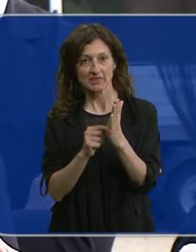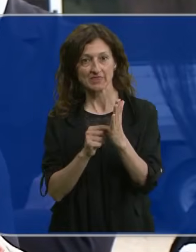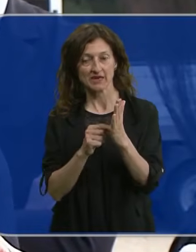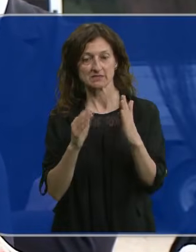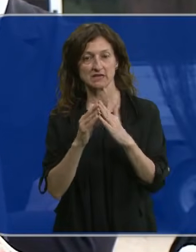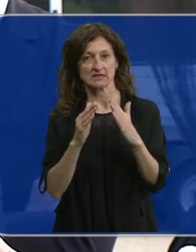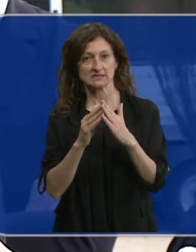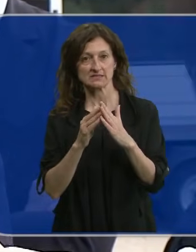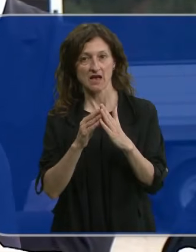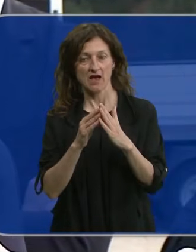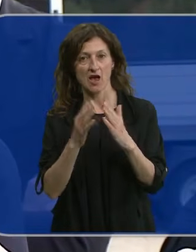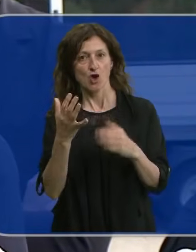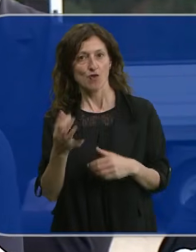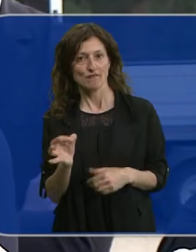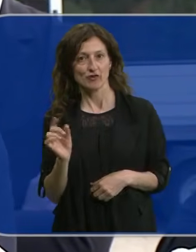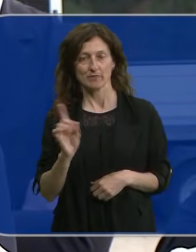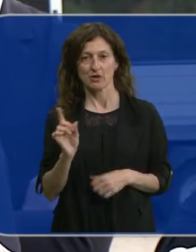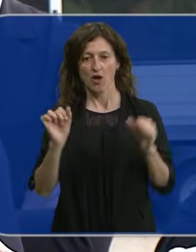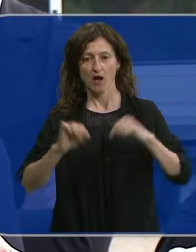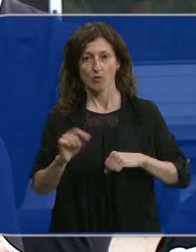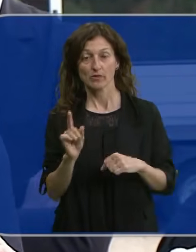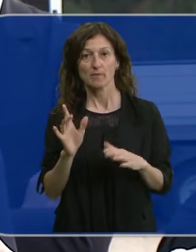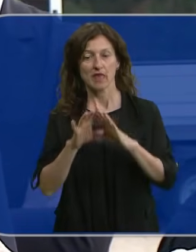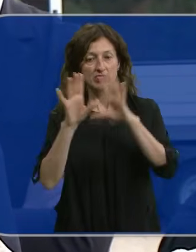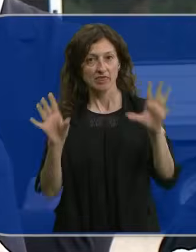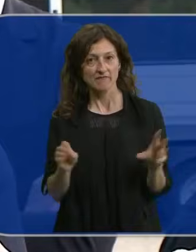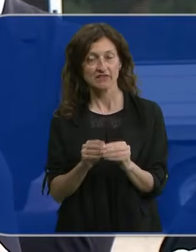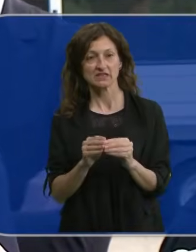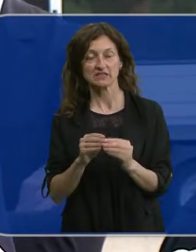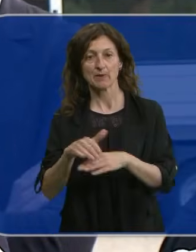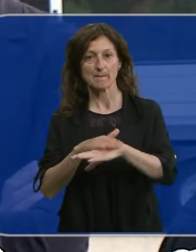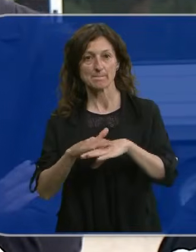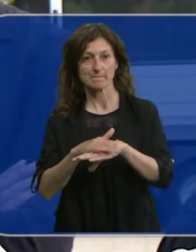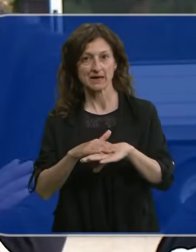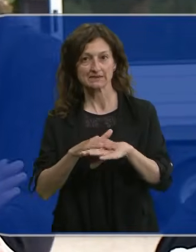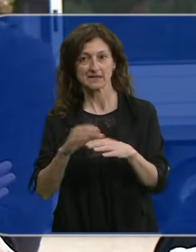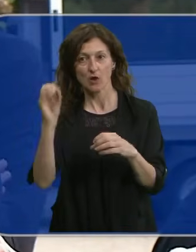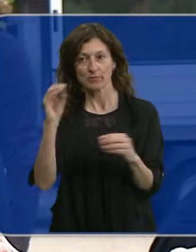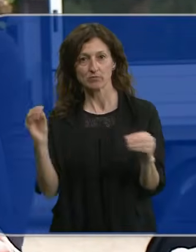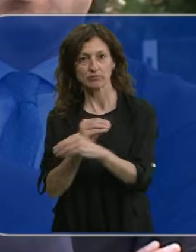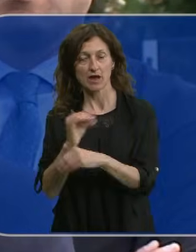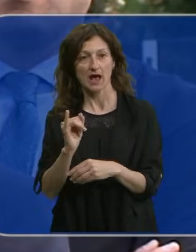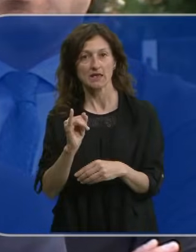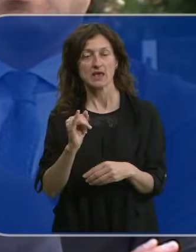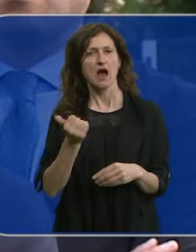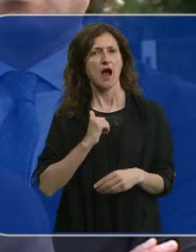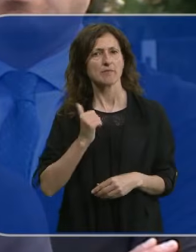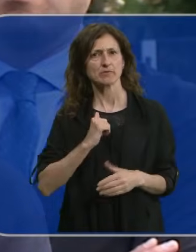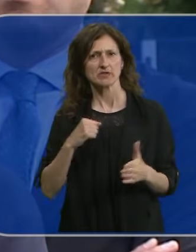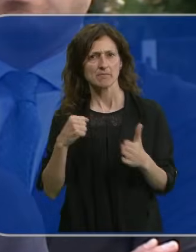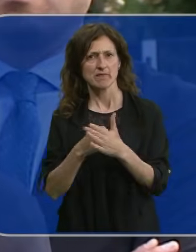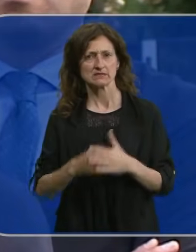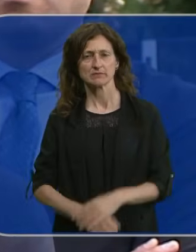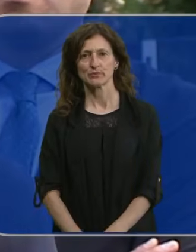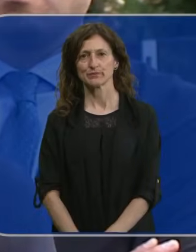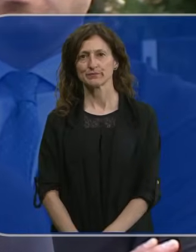vivienda que no estamos conformes y no estamos de acuerdo. Pero en definitiva, sobre esa base de las discrepancias que existen, sí que lo aprovecharemos al